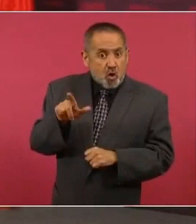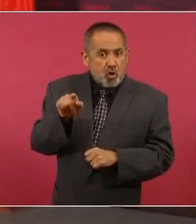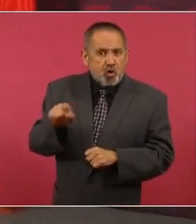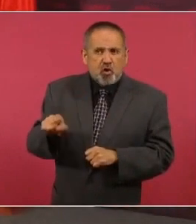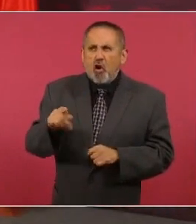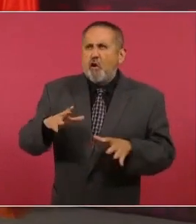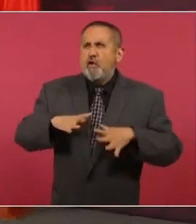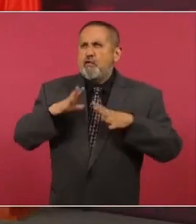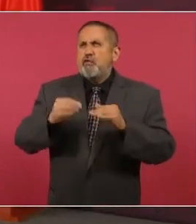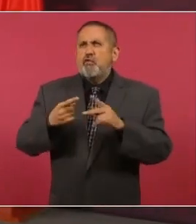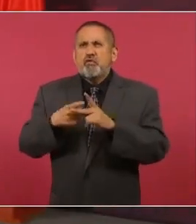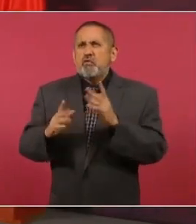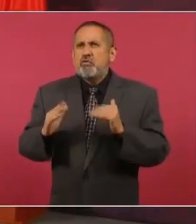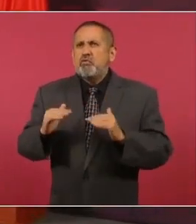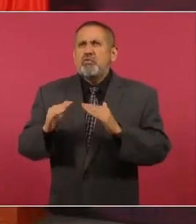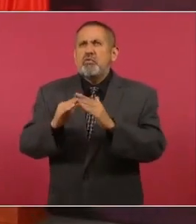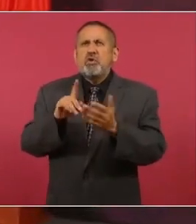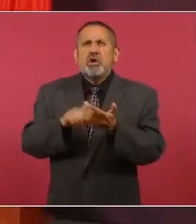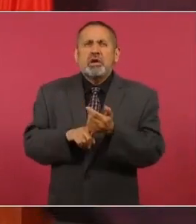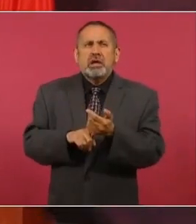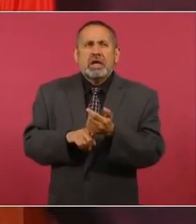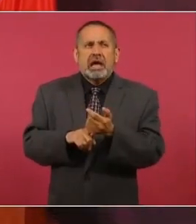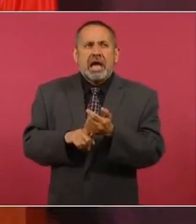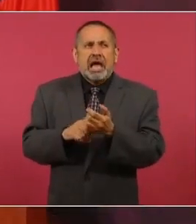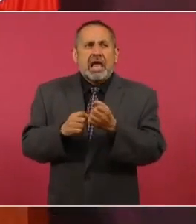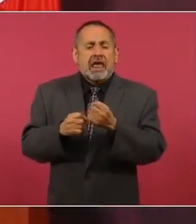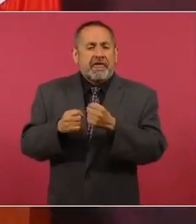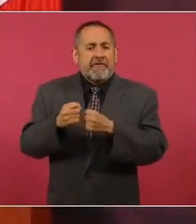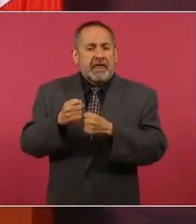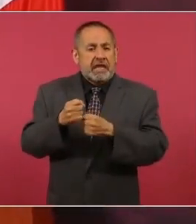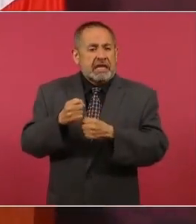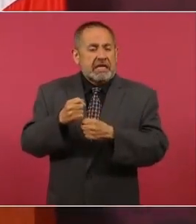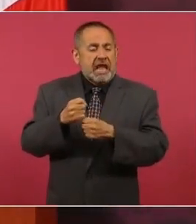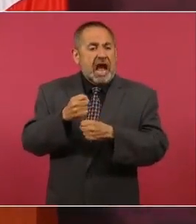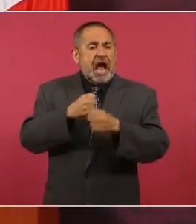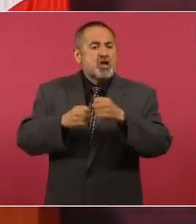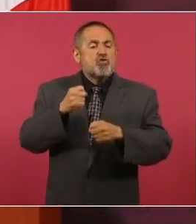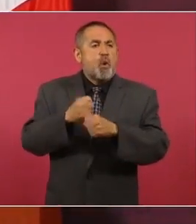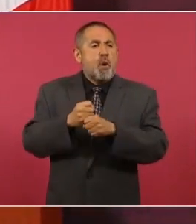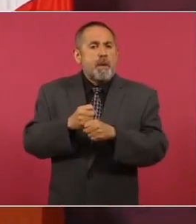se funda en el siglo VI,